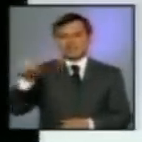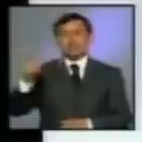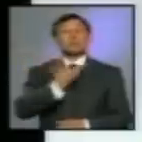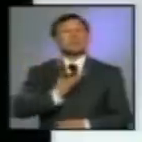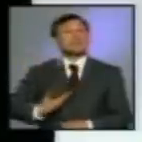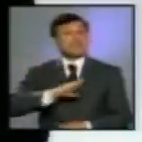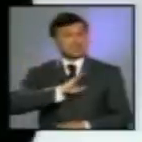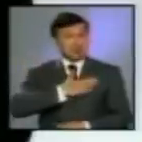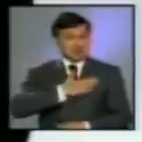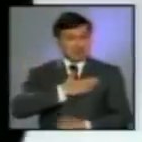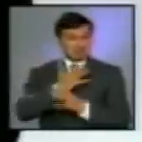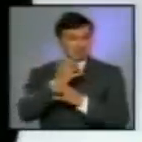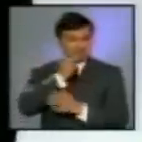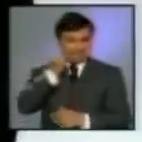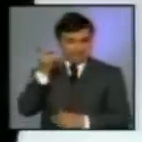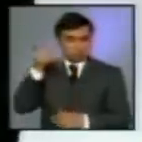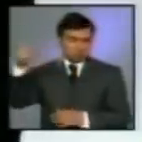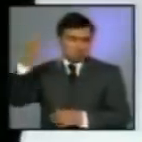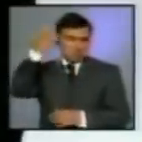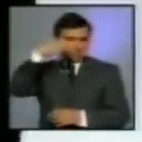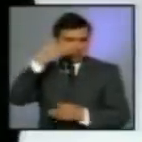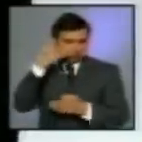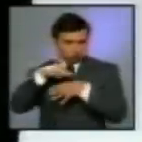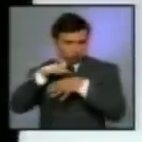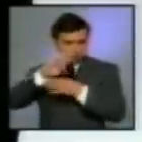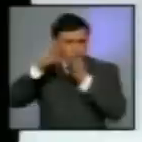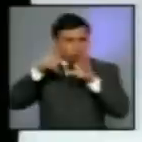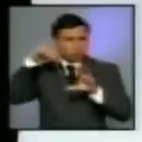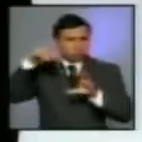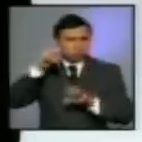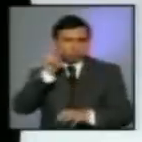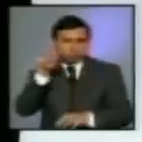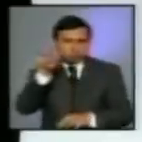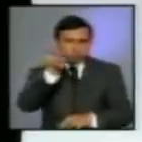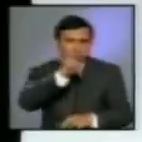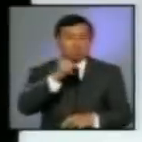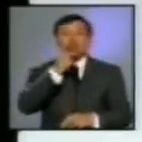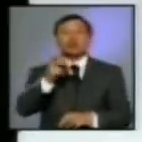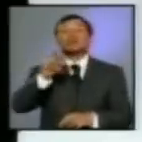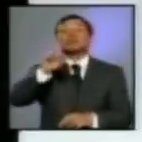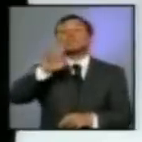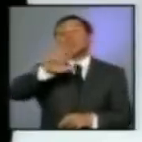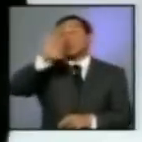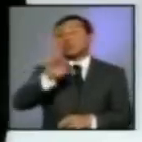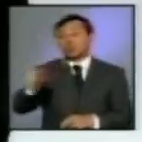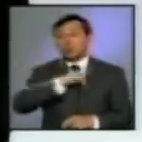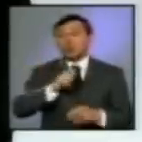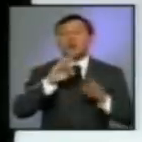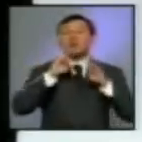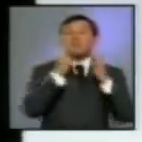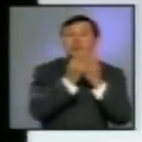experiencia y a lo que él ha visto en el mundo, 85% de la eficacia en el combate a la delincuencia organizada y al terrorismo